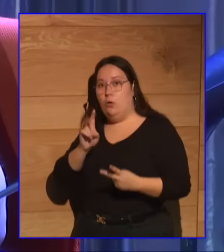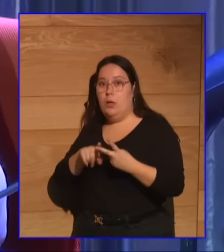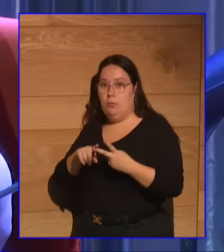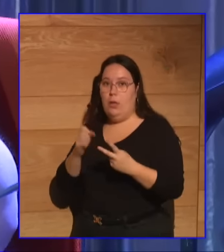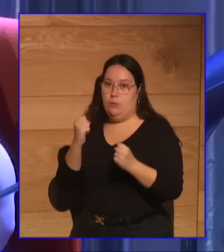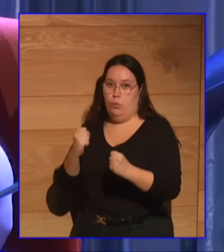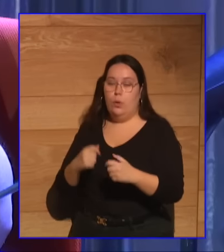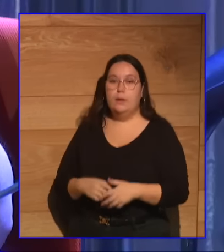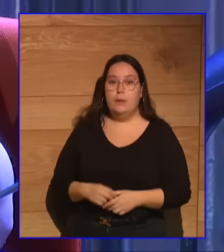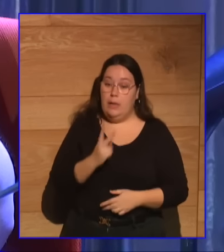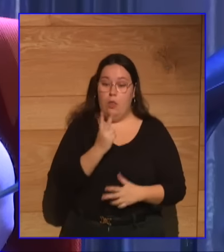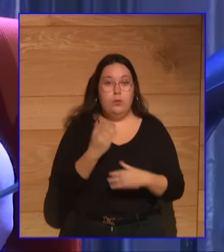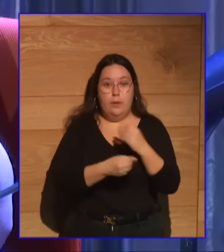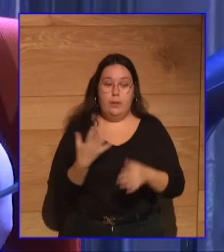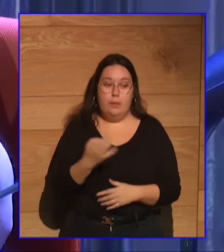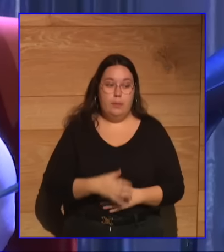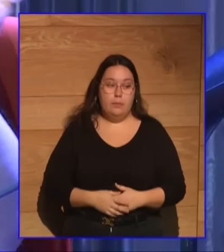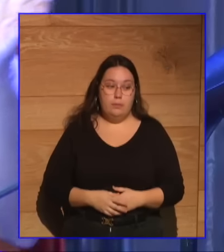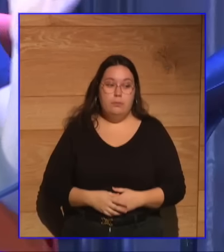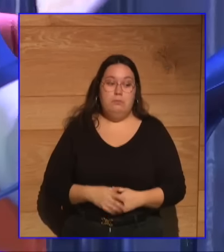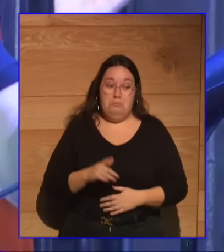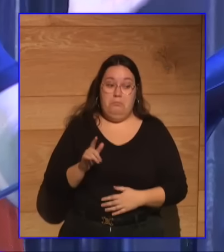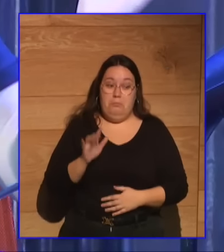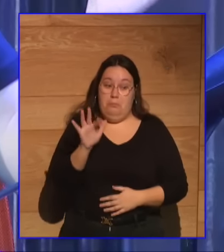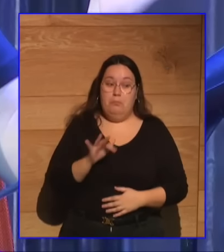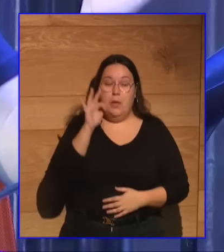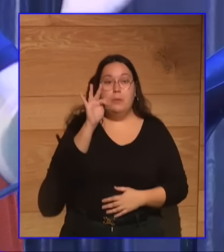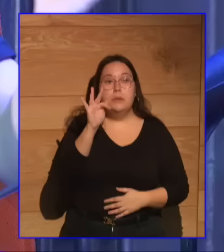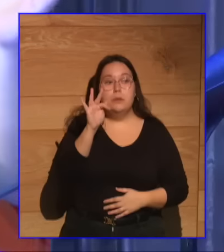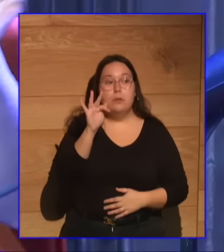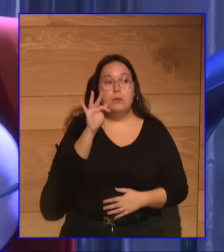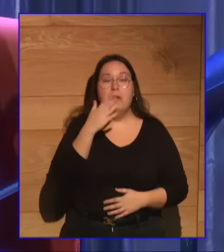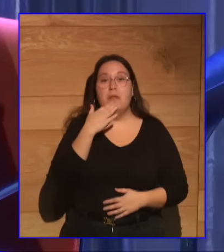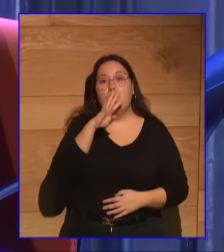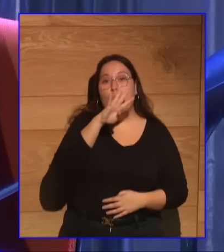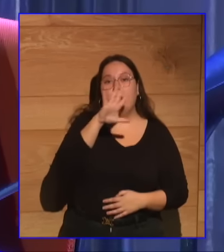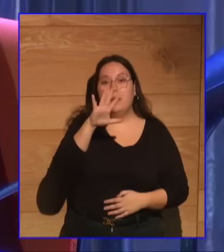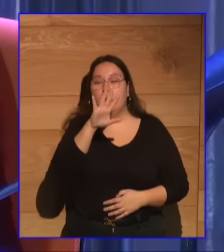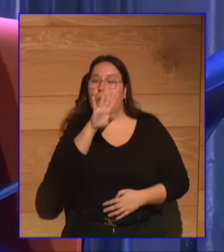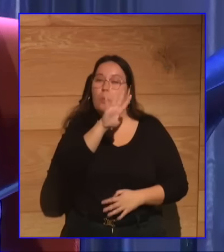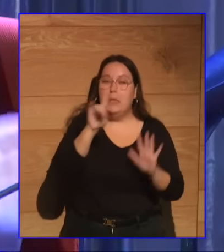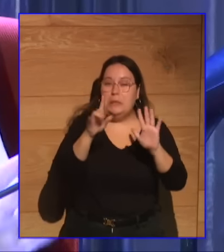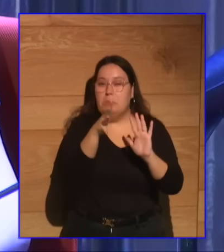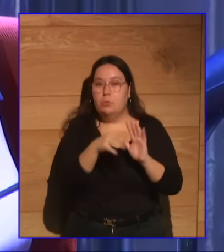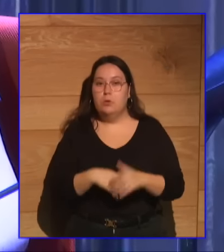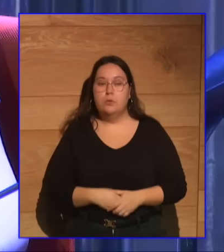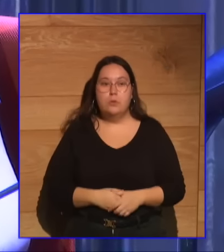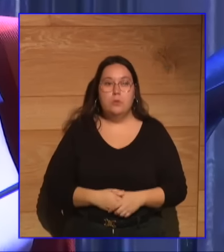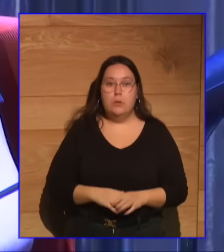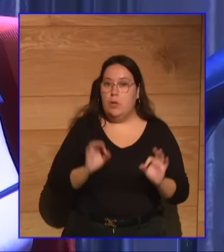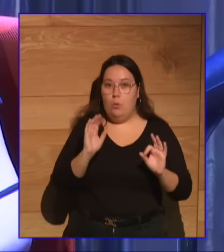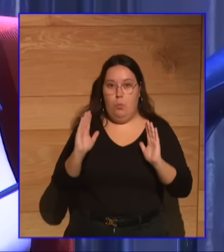dos. Y él, además, tiene 45, 46 años, está quizás en la cumbre de su